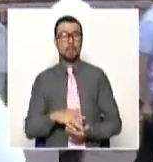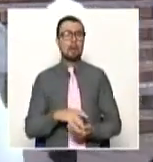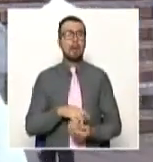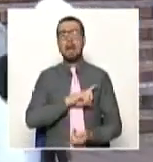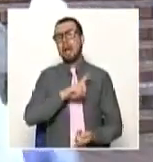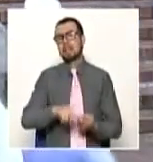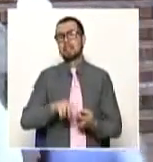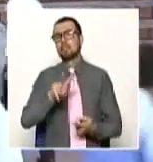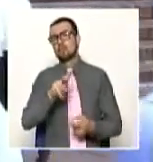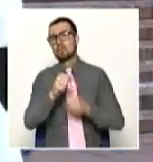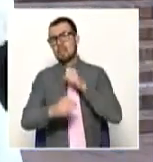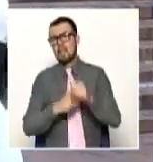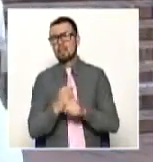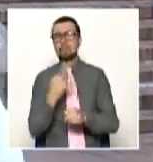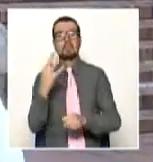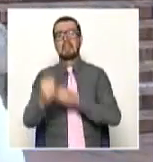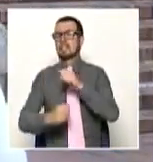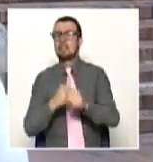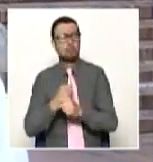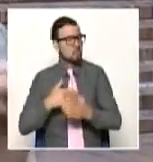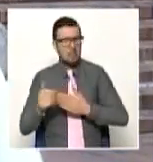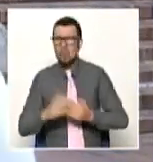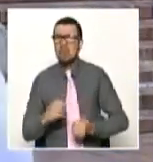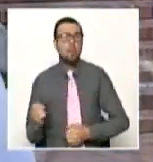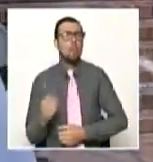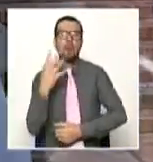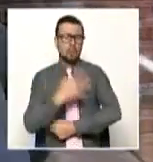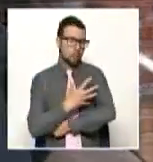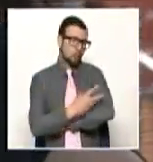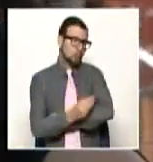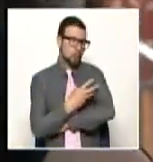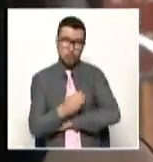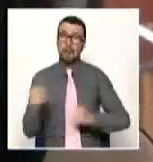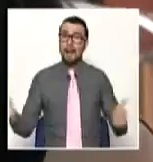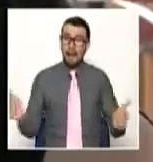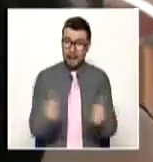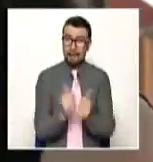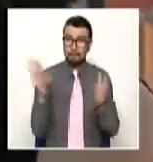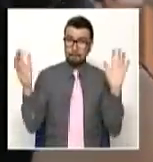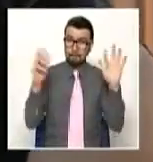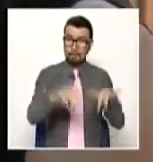3 años, no importa cuánto tiempo lleves de lactancia, nos acompañen.